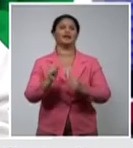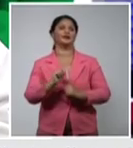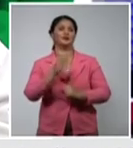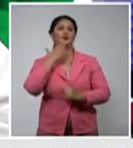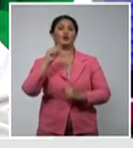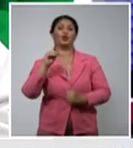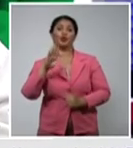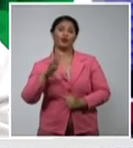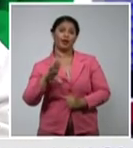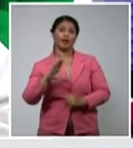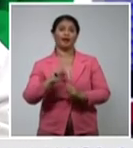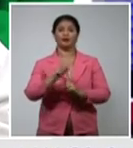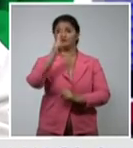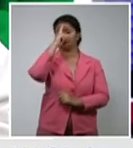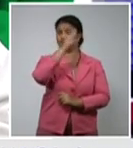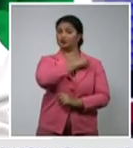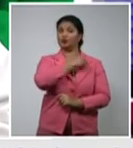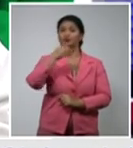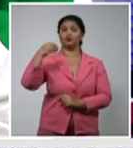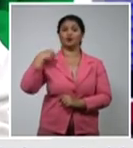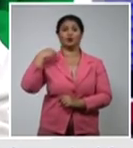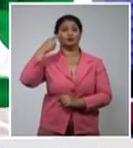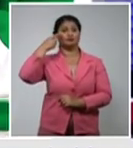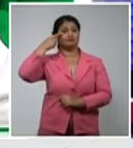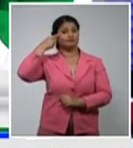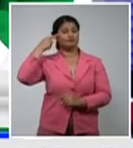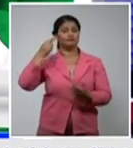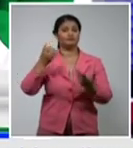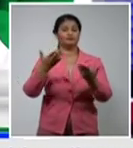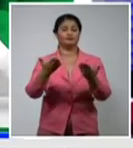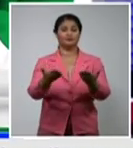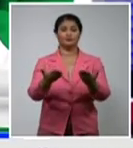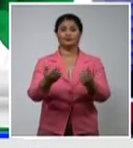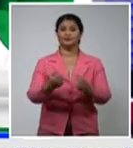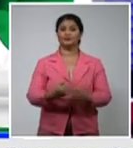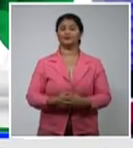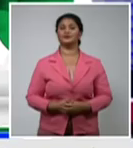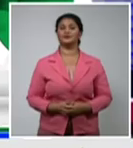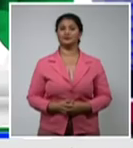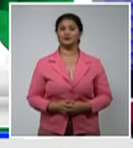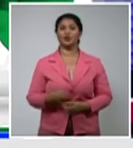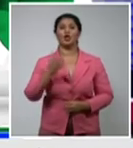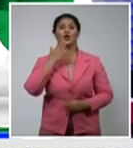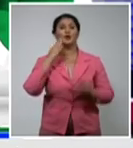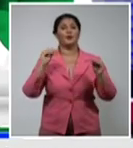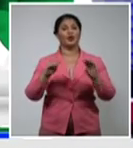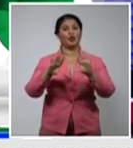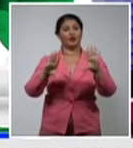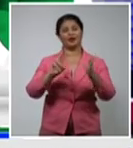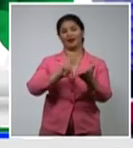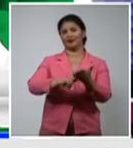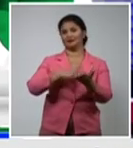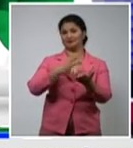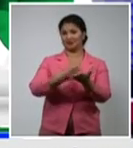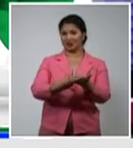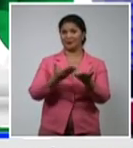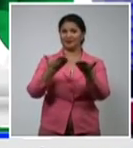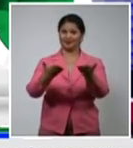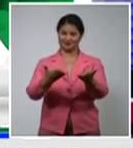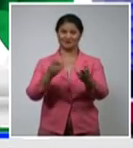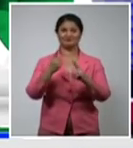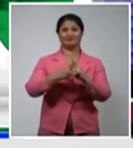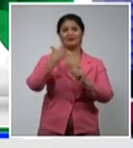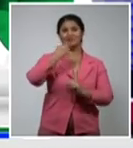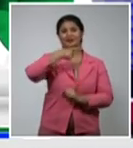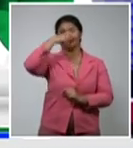que nos acompaña y transmite toda la información, a Yasmina, que nos acompaña como intérprete de lenguas de señas, y